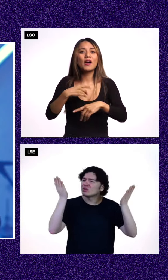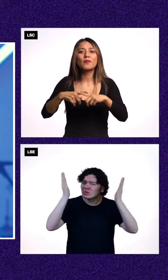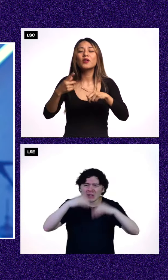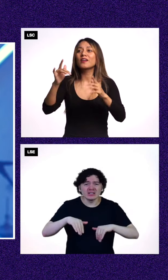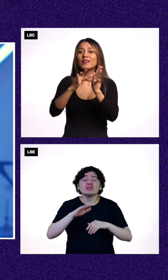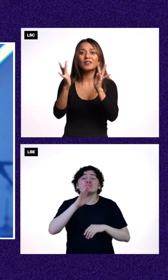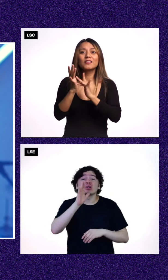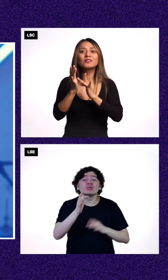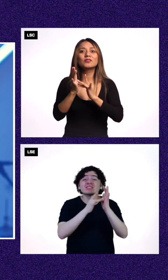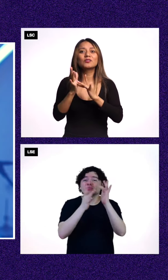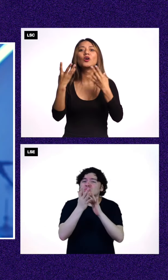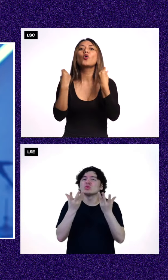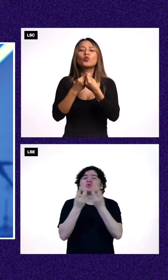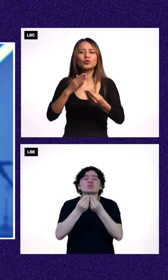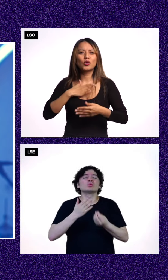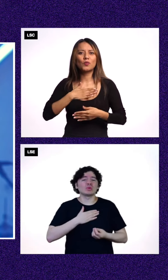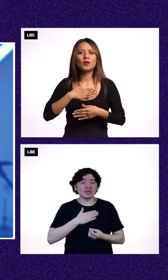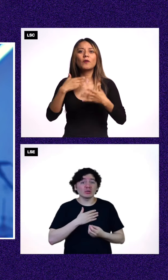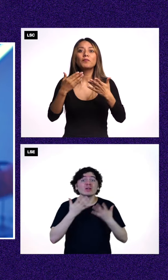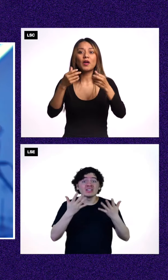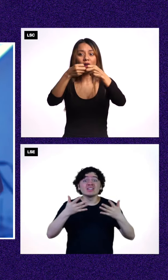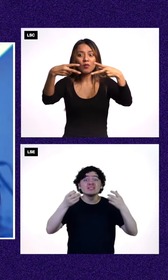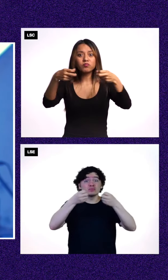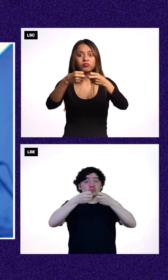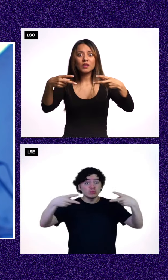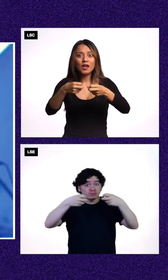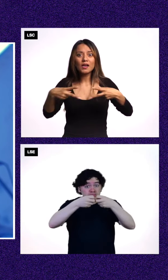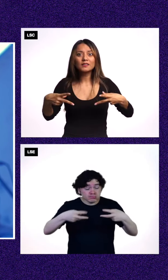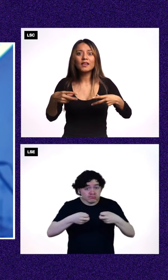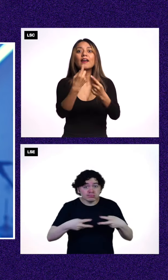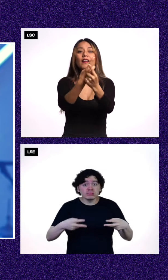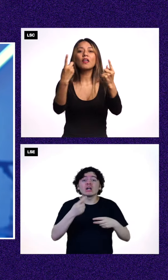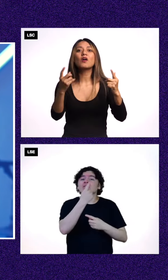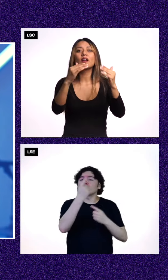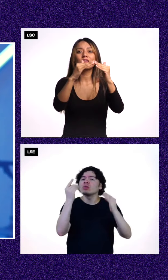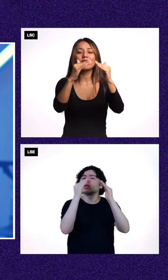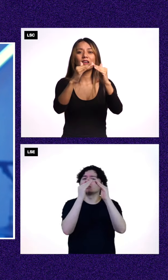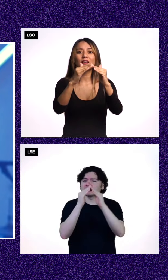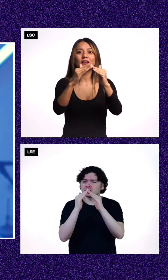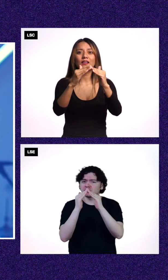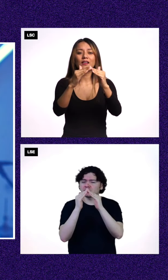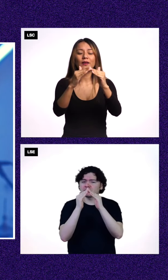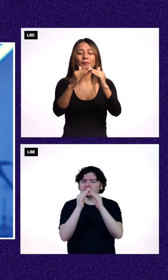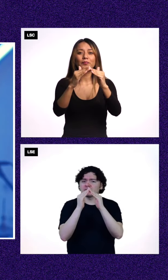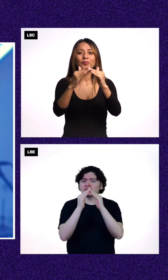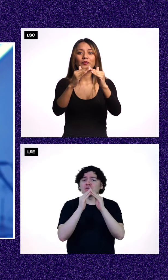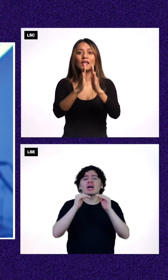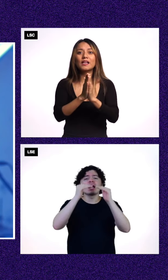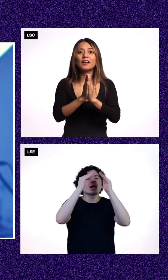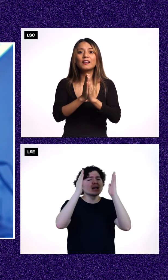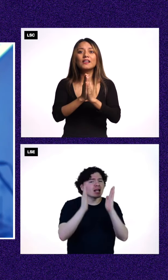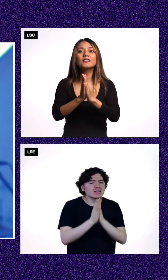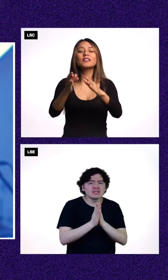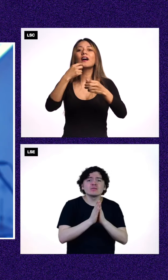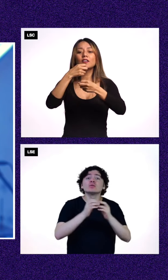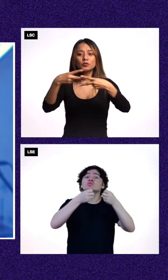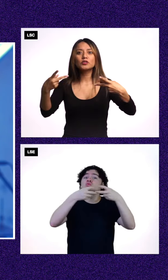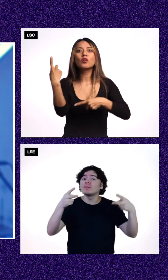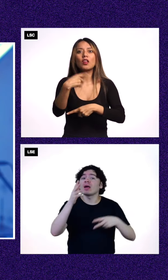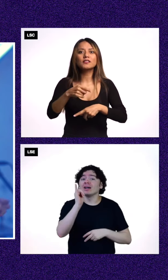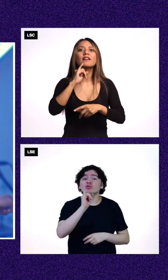aquí en catalán, valenciano y en castellano. Nuestro equipo nos va a liderar en catalán, pero cual sea tu idioma del corazón, levanta tu voz en